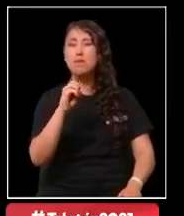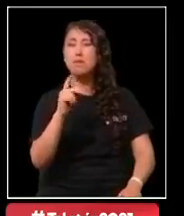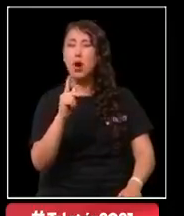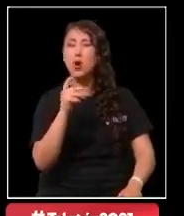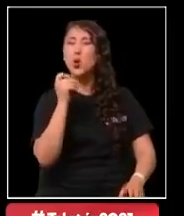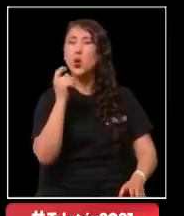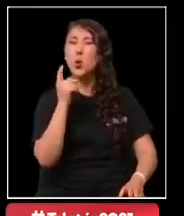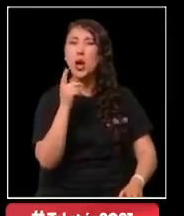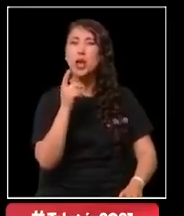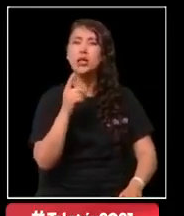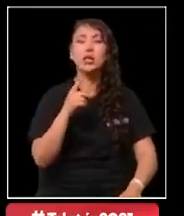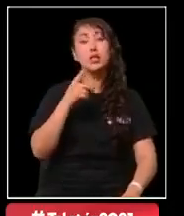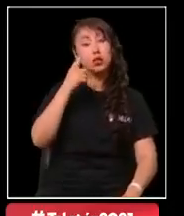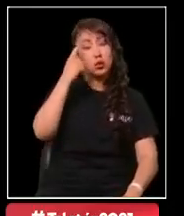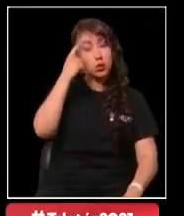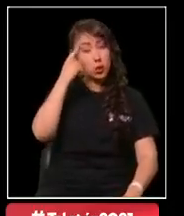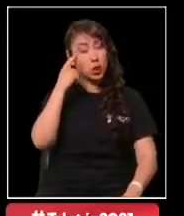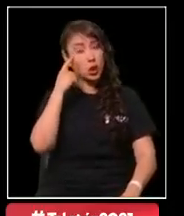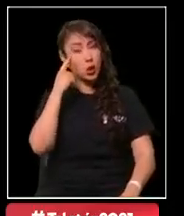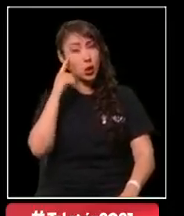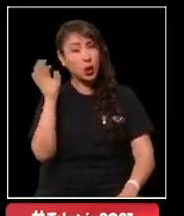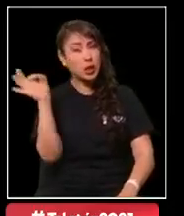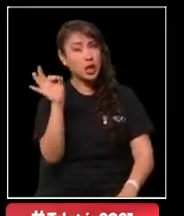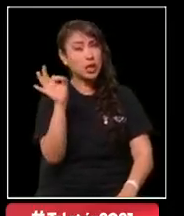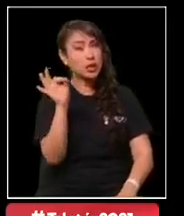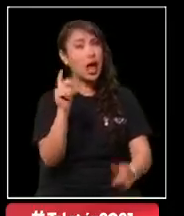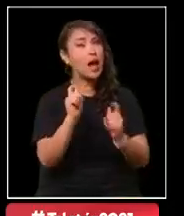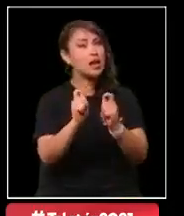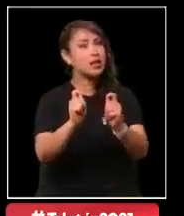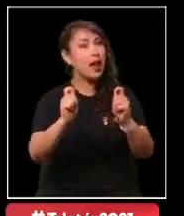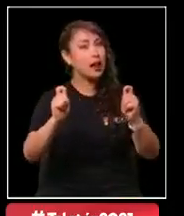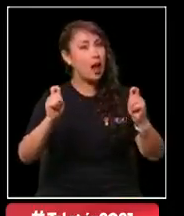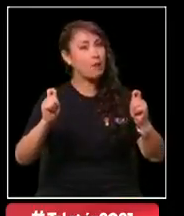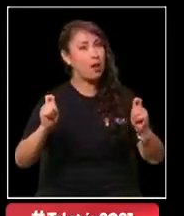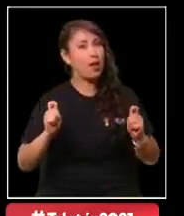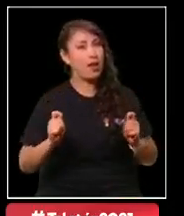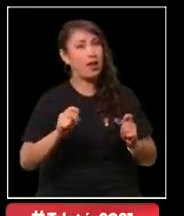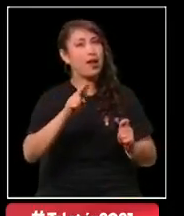que se dice réclame.